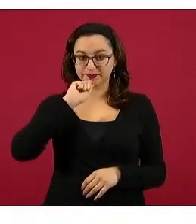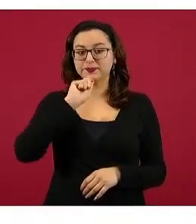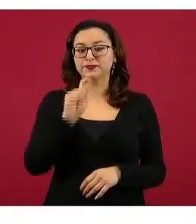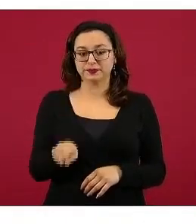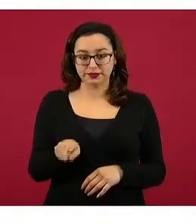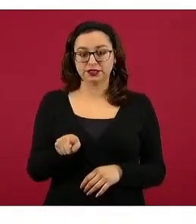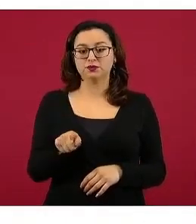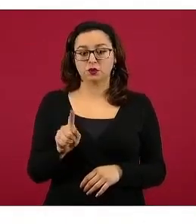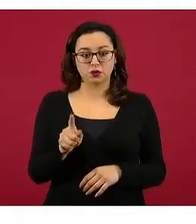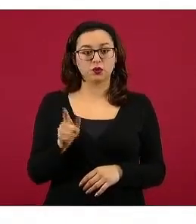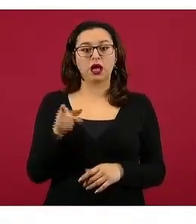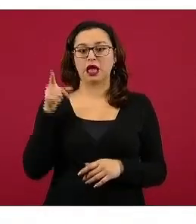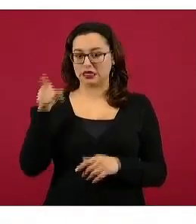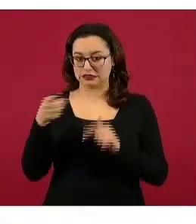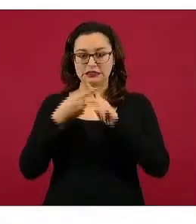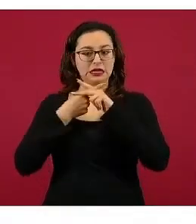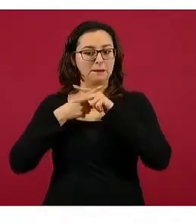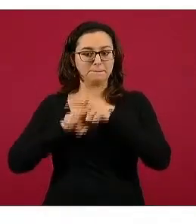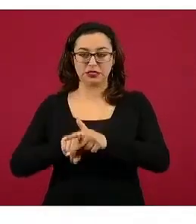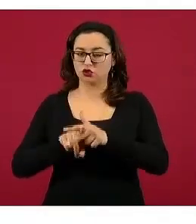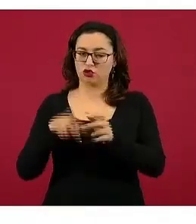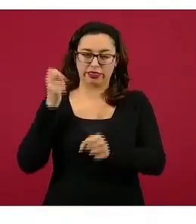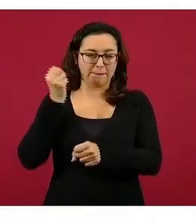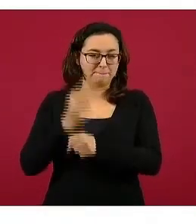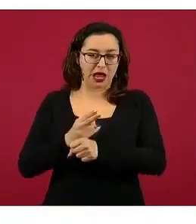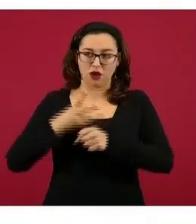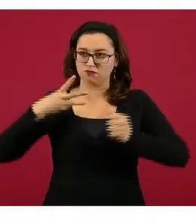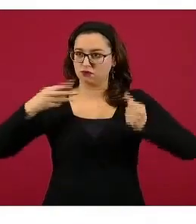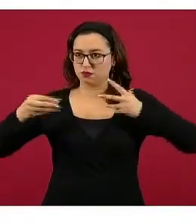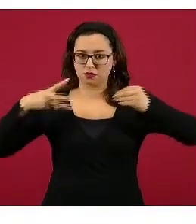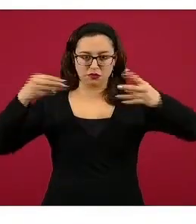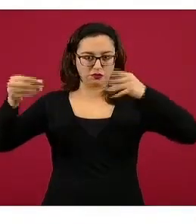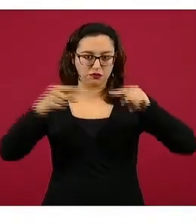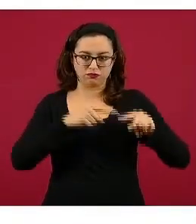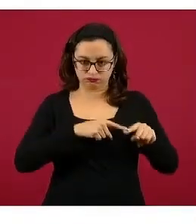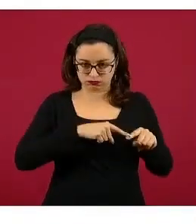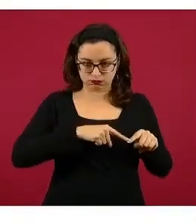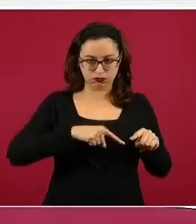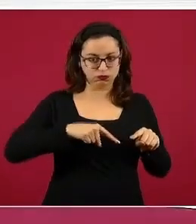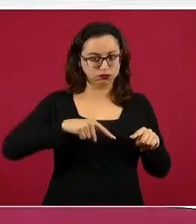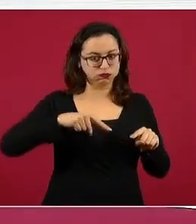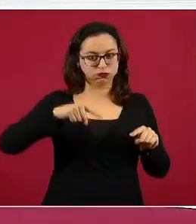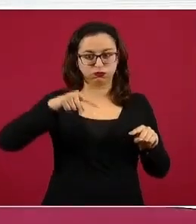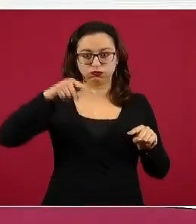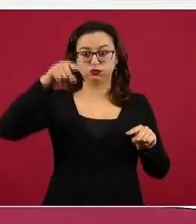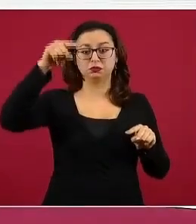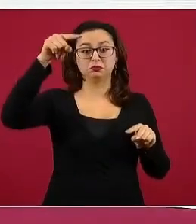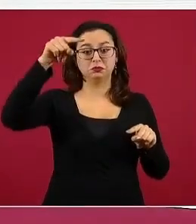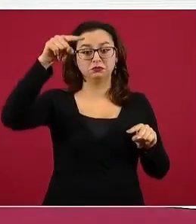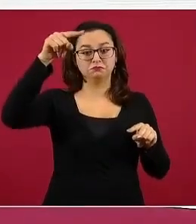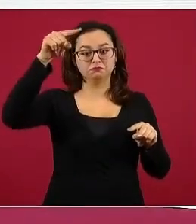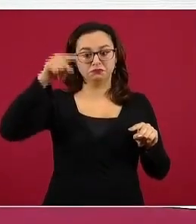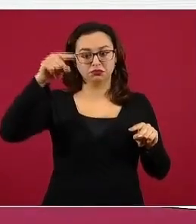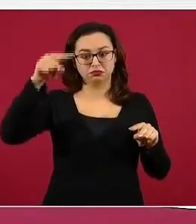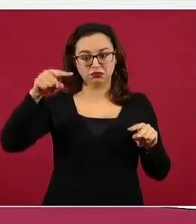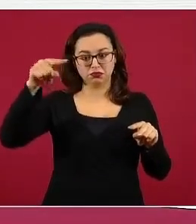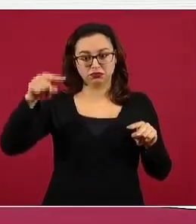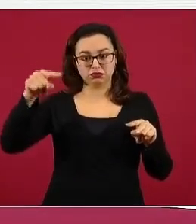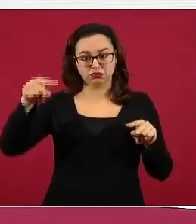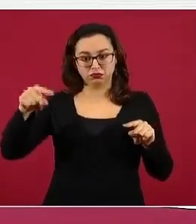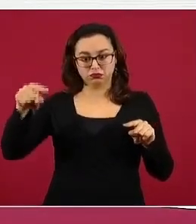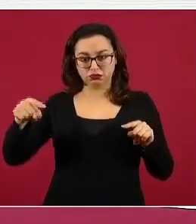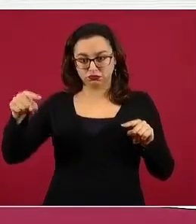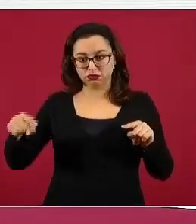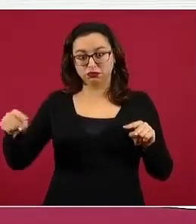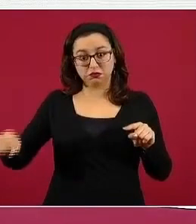visto, también de los estados que iniciaron tempranamente, y ha tenido desde su pico máximo hasta la semana 48 prácticamente